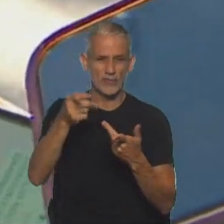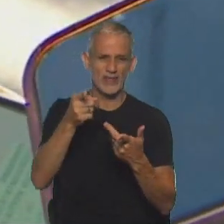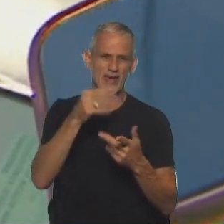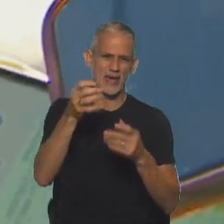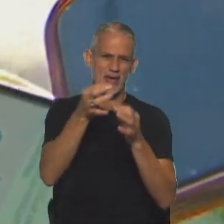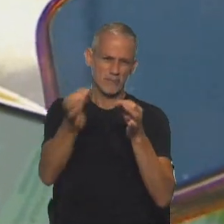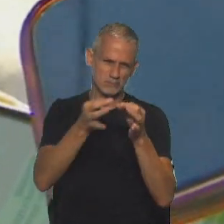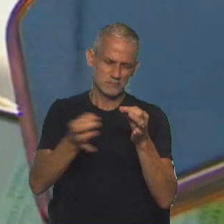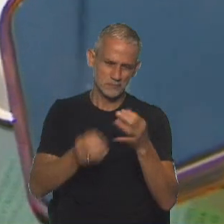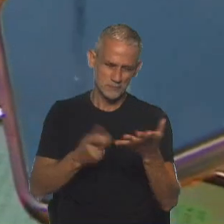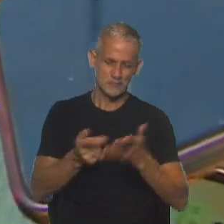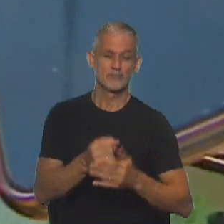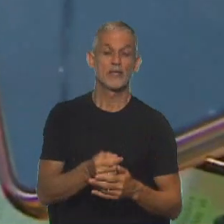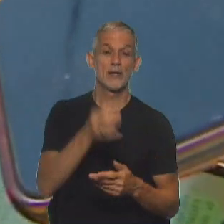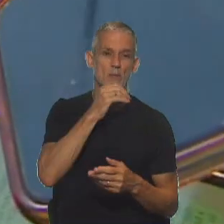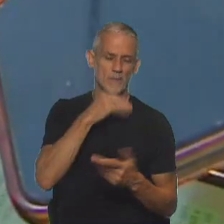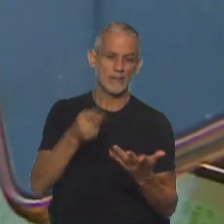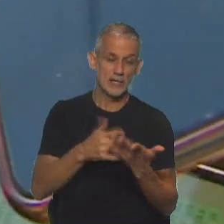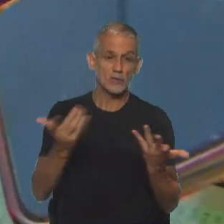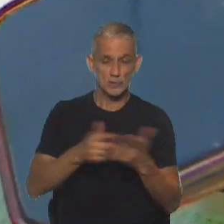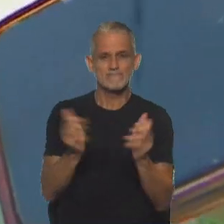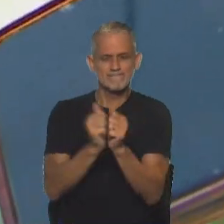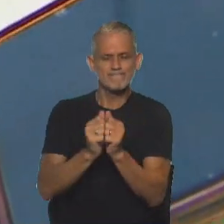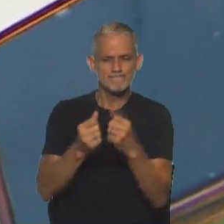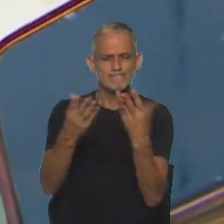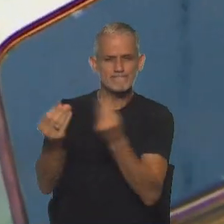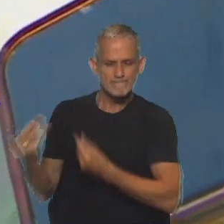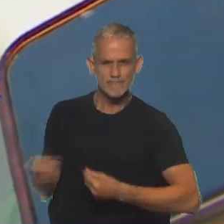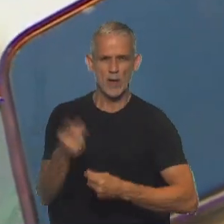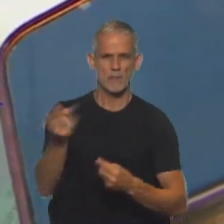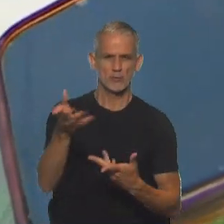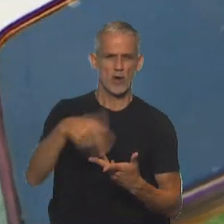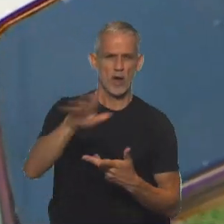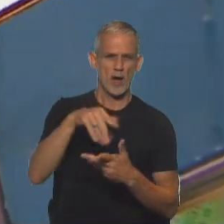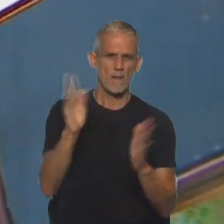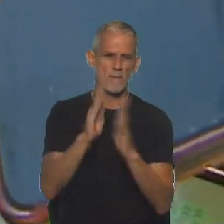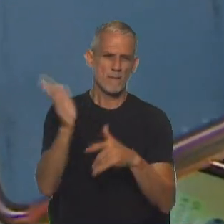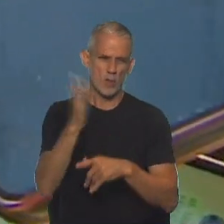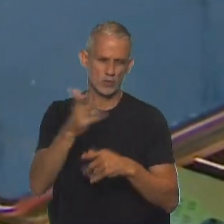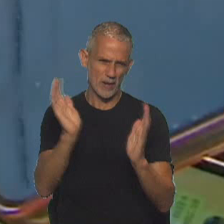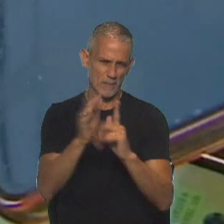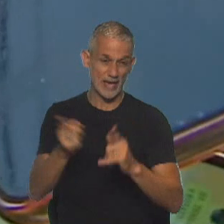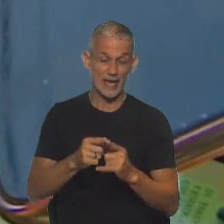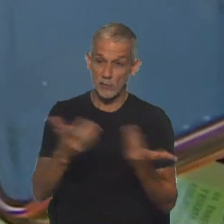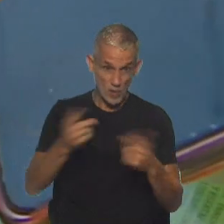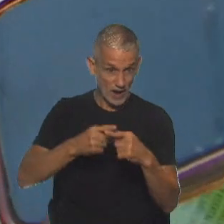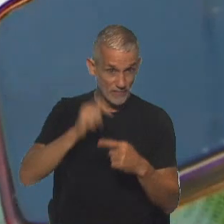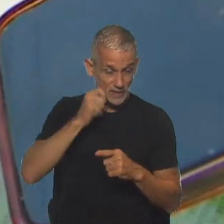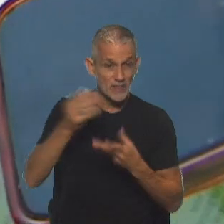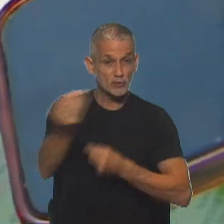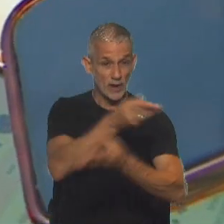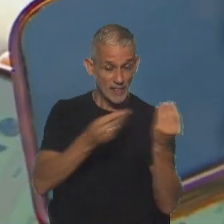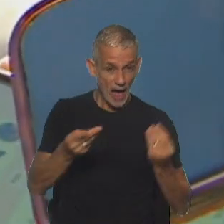la vendimia también con respuesta del Gobierno Nacional, acompañando a los pequeños productores. Fue una vendimia solidaria la que compartimos en el día de ayer,